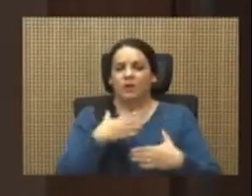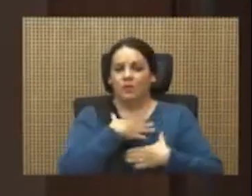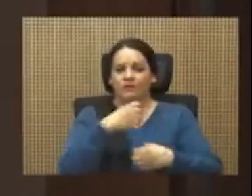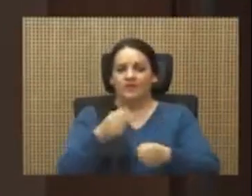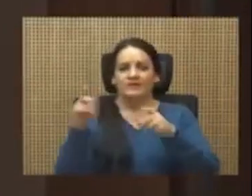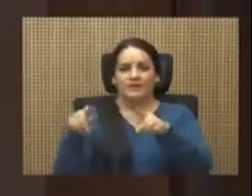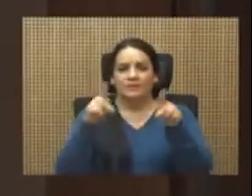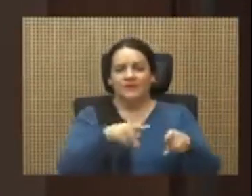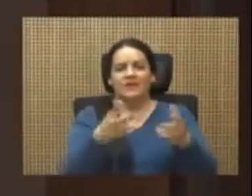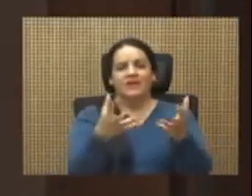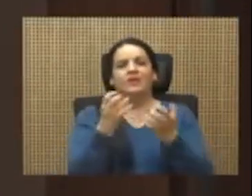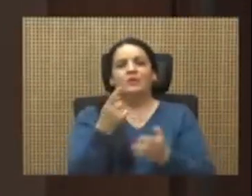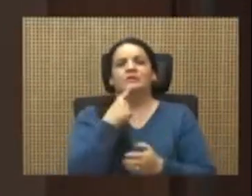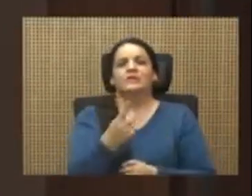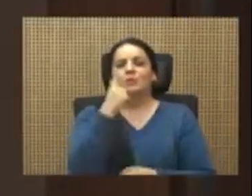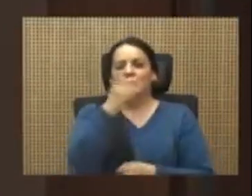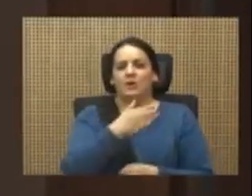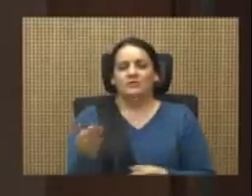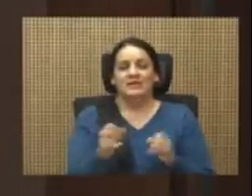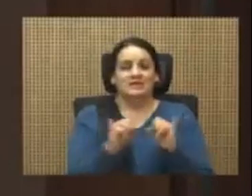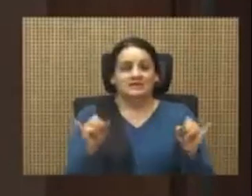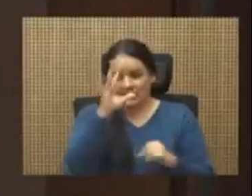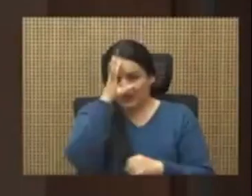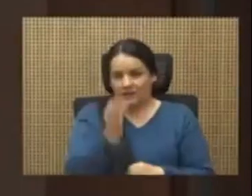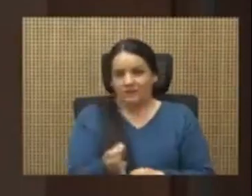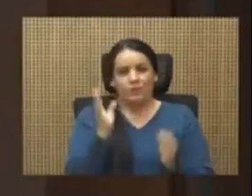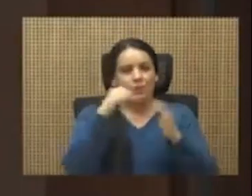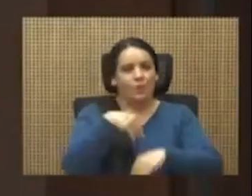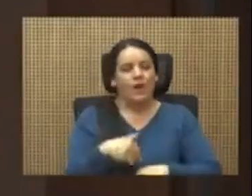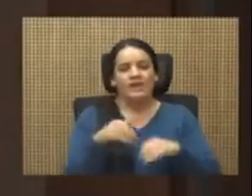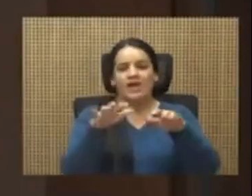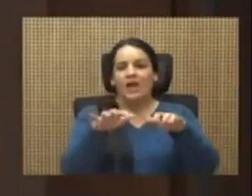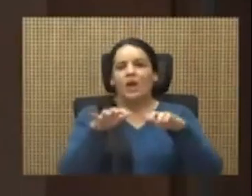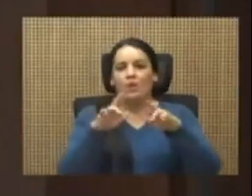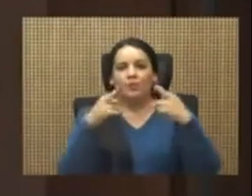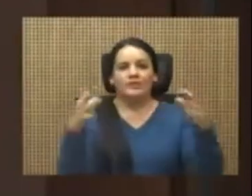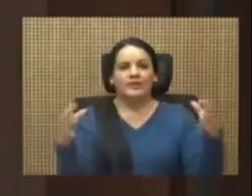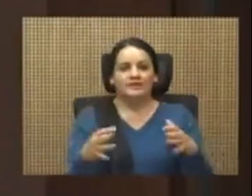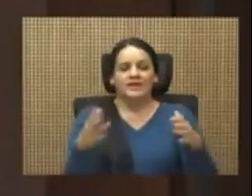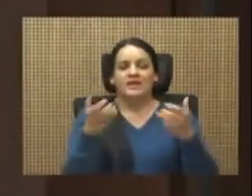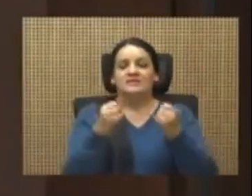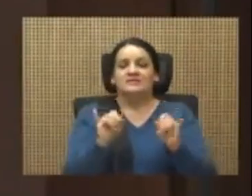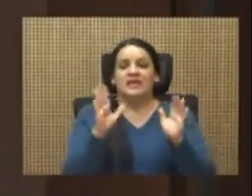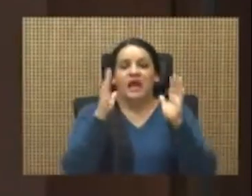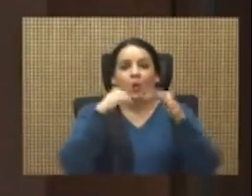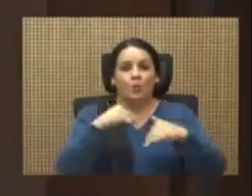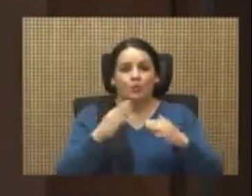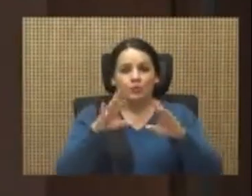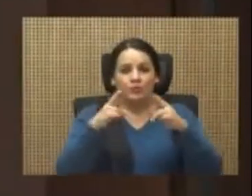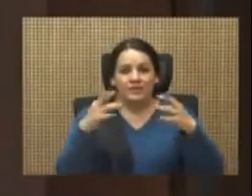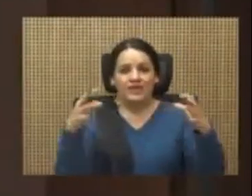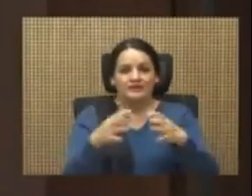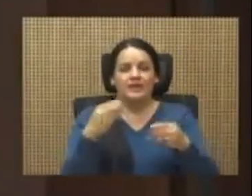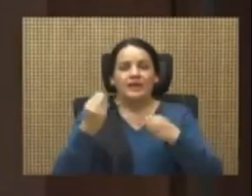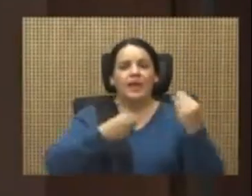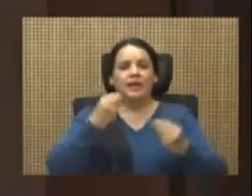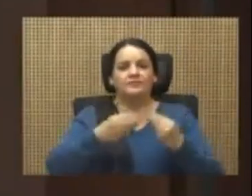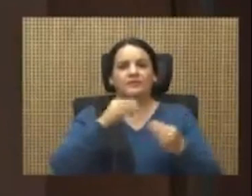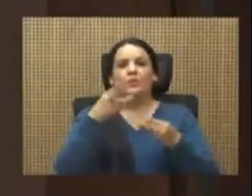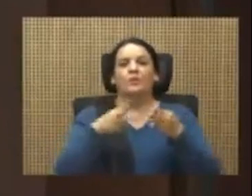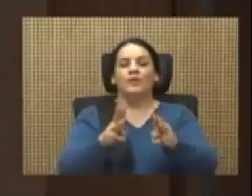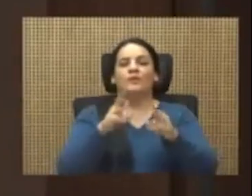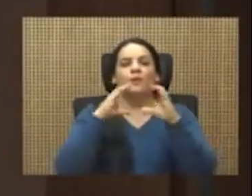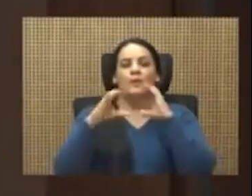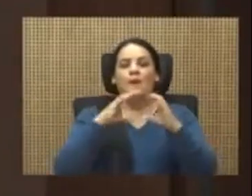decirles una cosa sin credibilidad no hay audiencia y sin audiencia qué es lo que están haciendo los medios morirse solitos